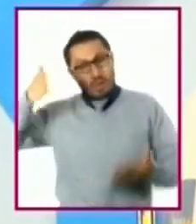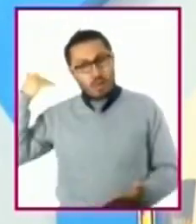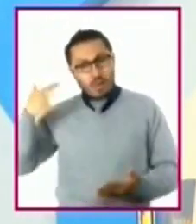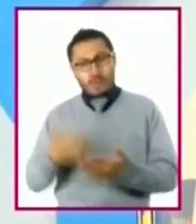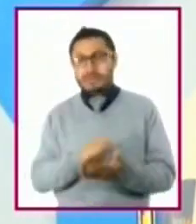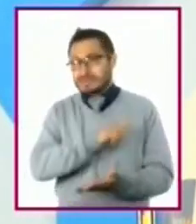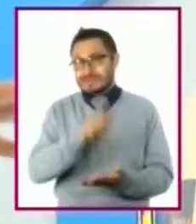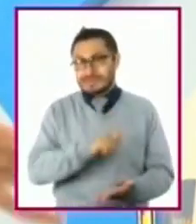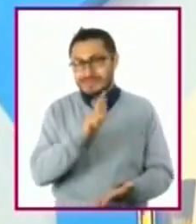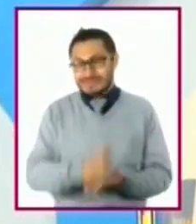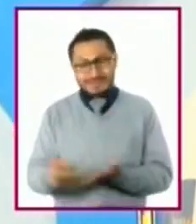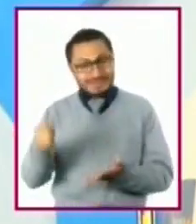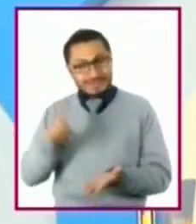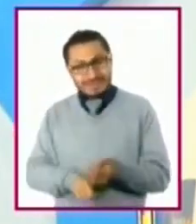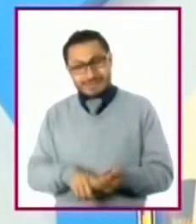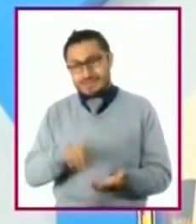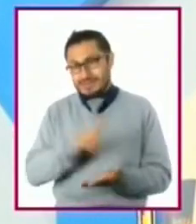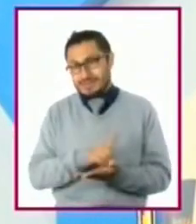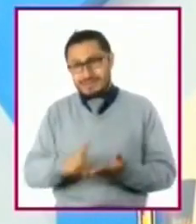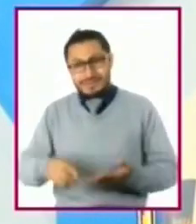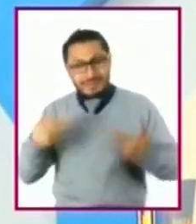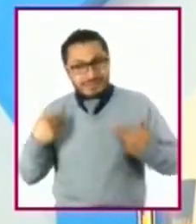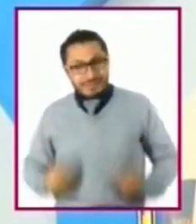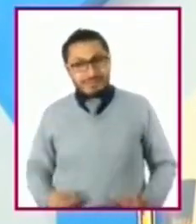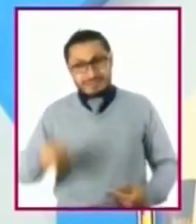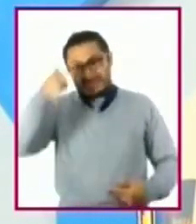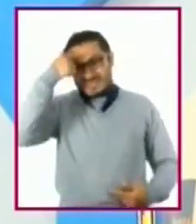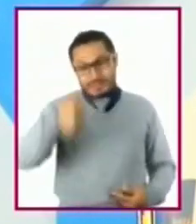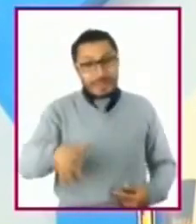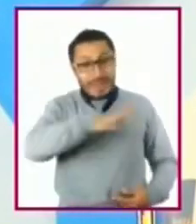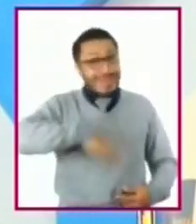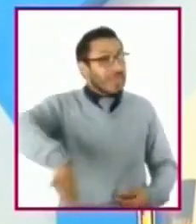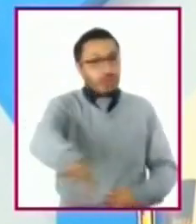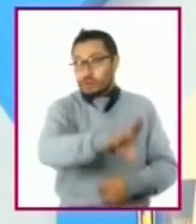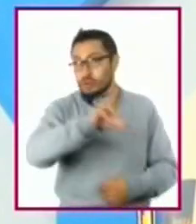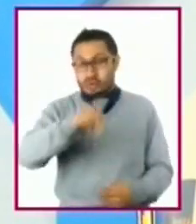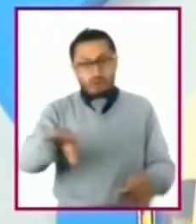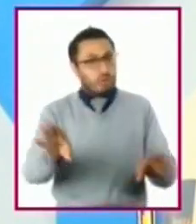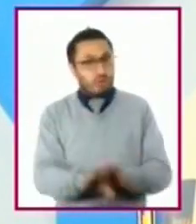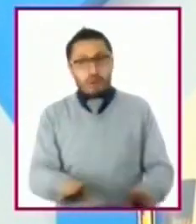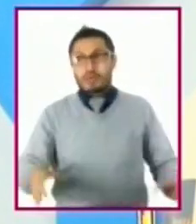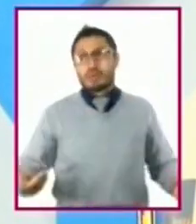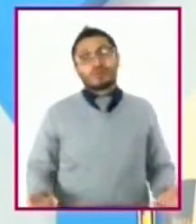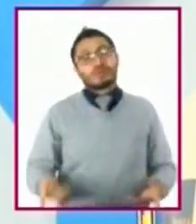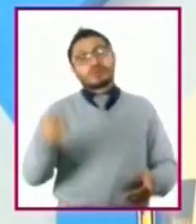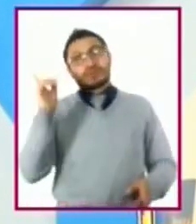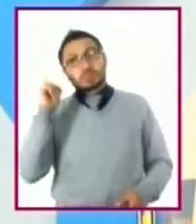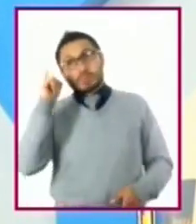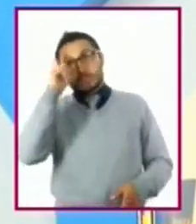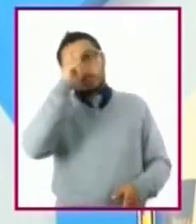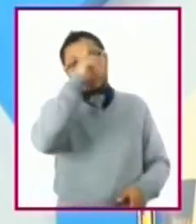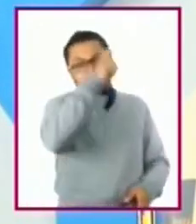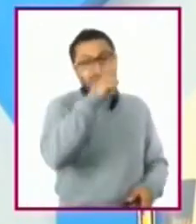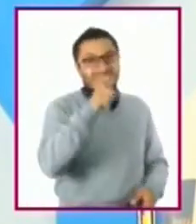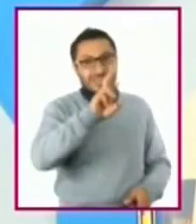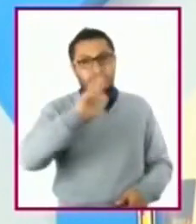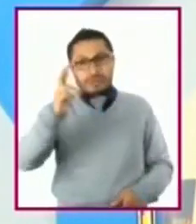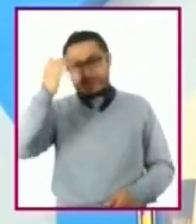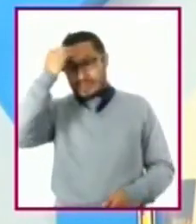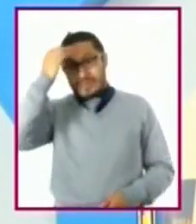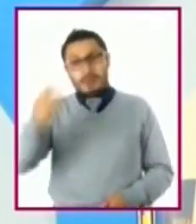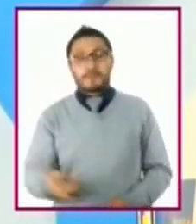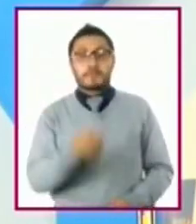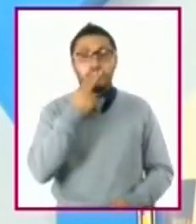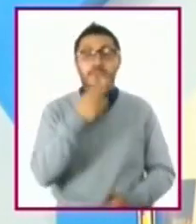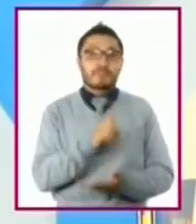no se favorecía a extensos sectores de la población que padecían desventajas en cuanto al reconocimiento y ejercicio de